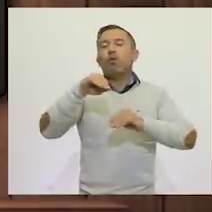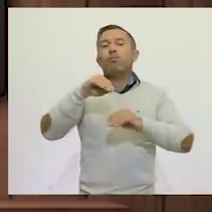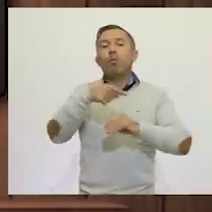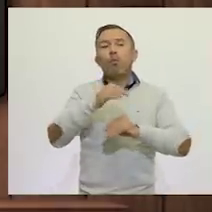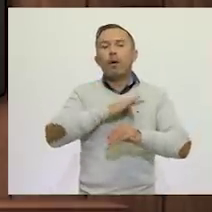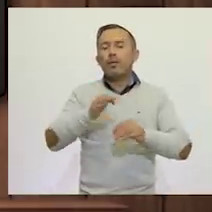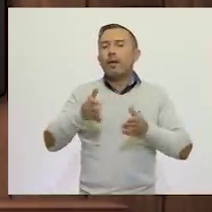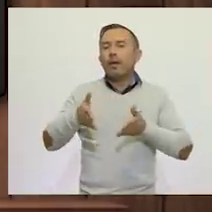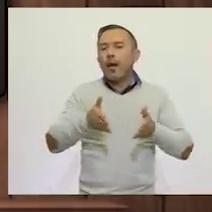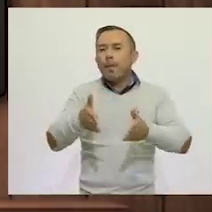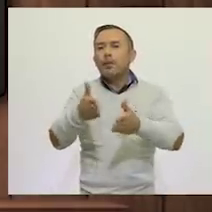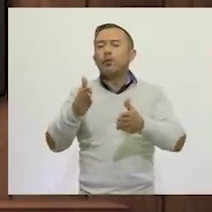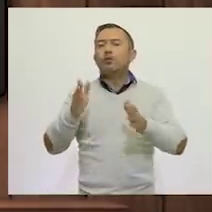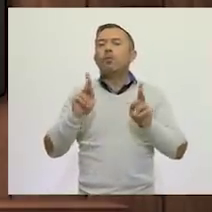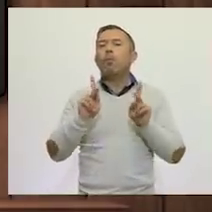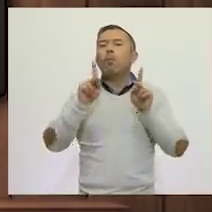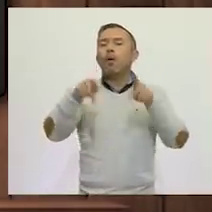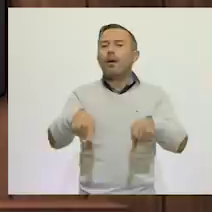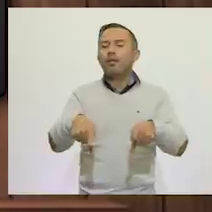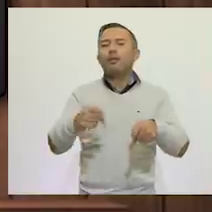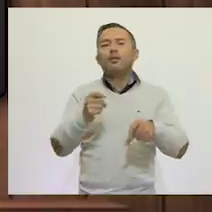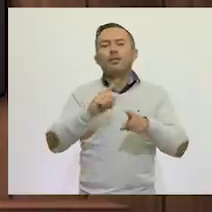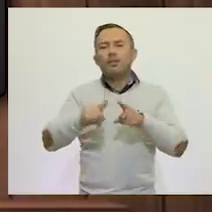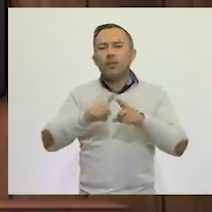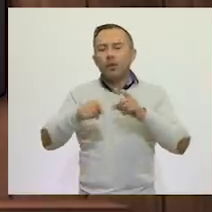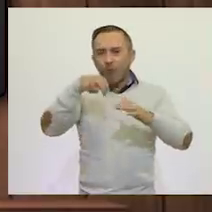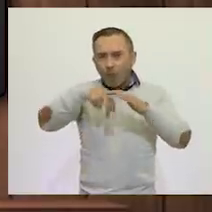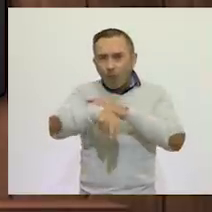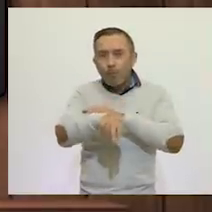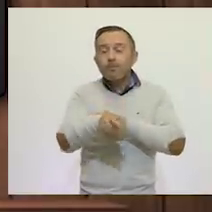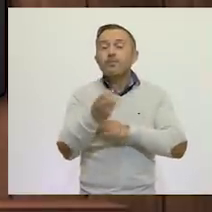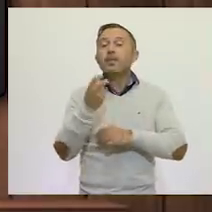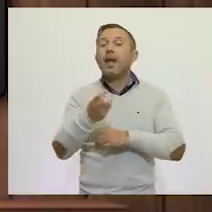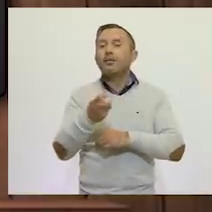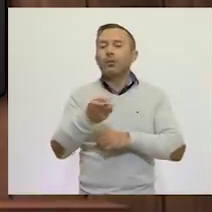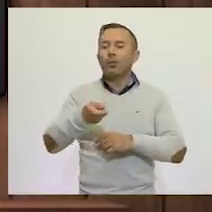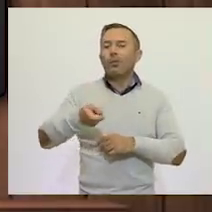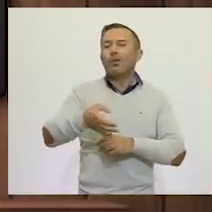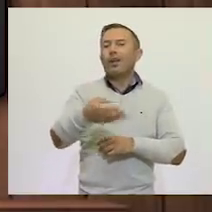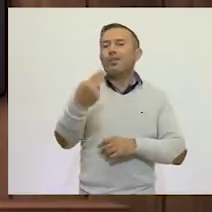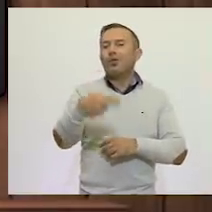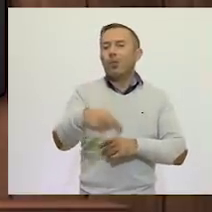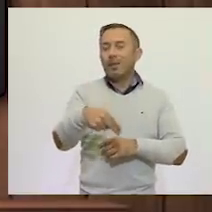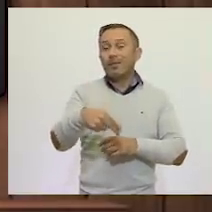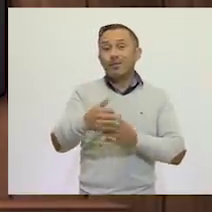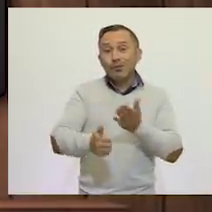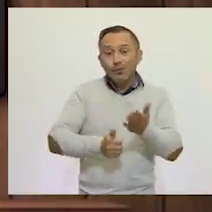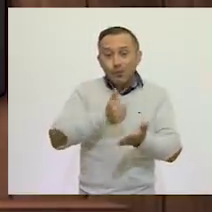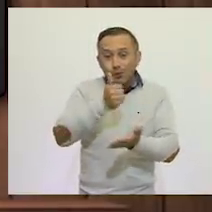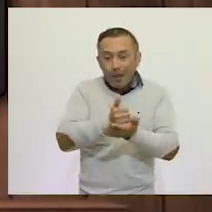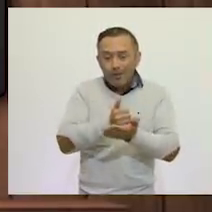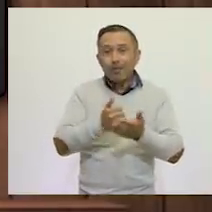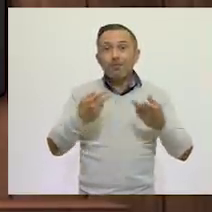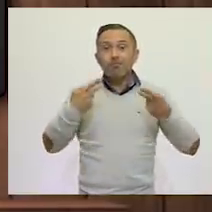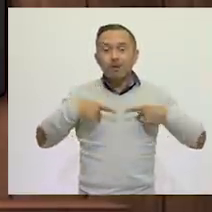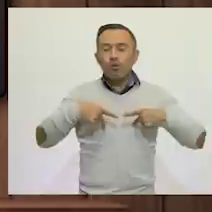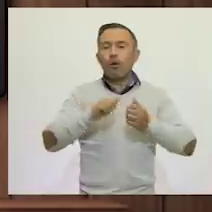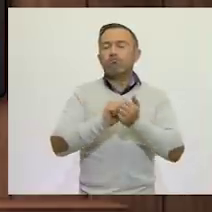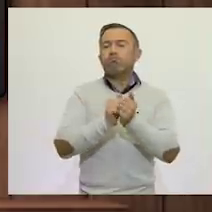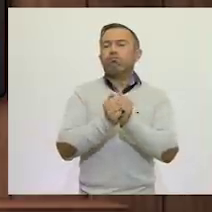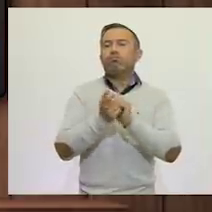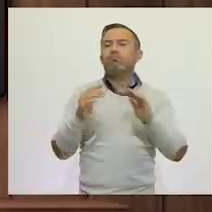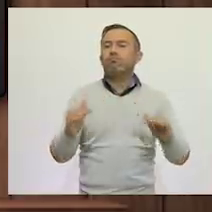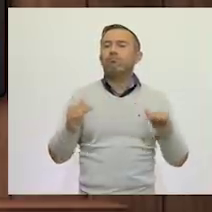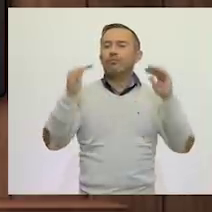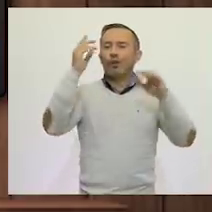caminos, puentes, túneles y pirámides. De ahí el nombre de la ciudad donde los hombres se convierten en dioses. La calzada de los